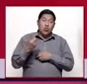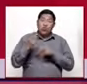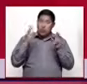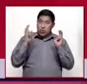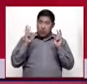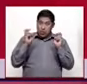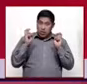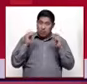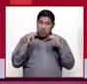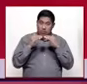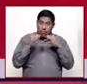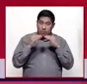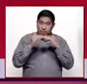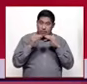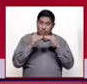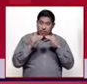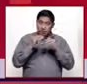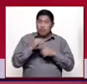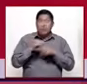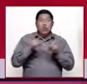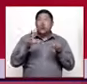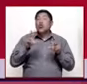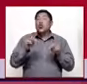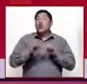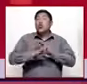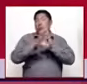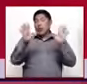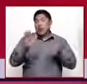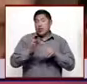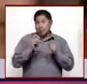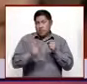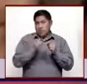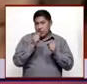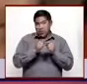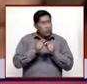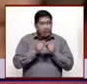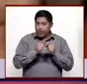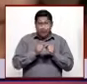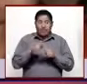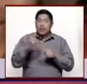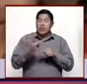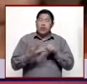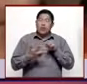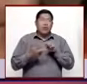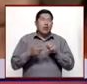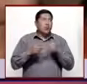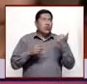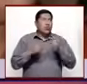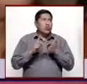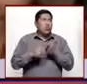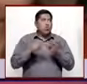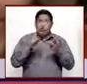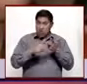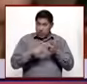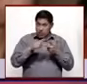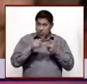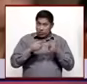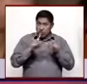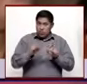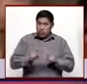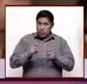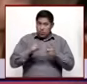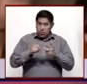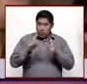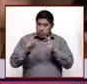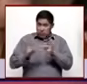criterio de imparcialidad y no cumple los criterios de claridad y precisión. Dos, las preguntas 2 y 3 no cumplen